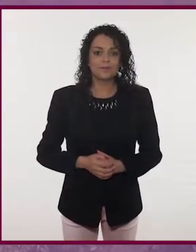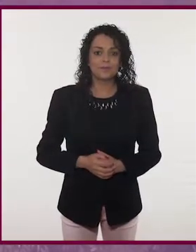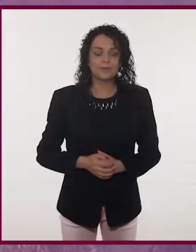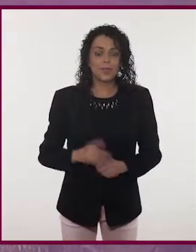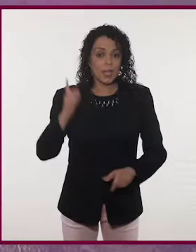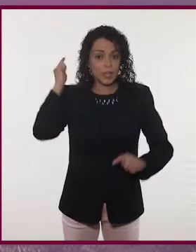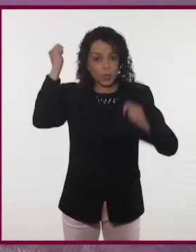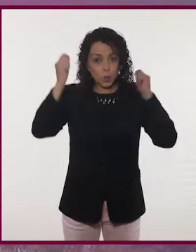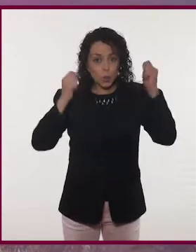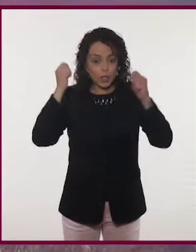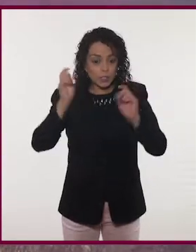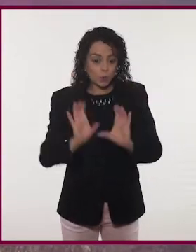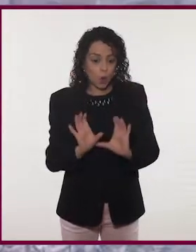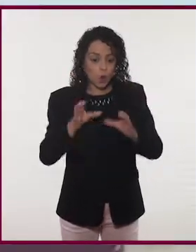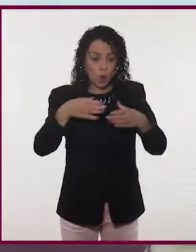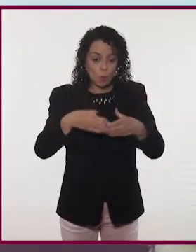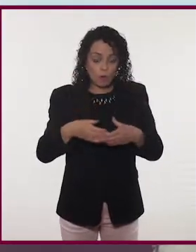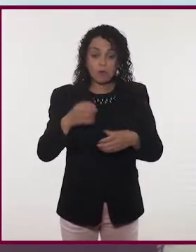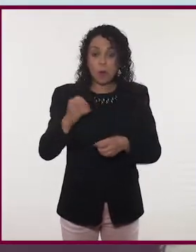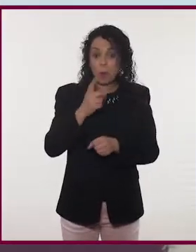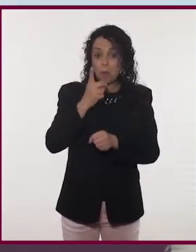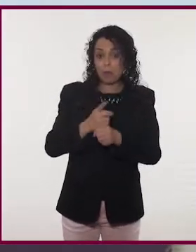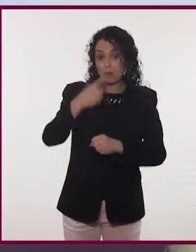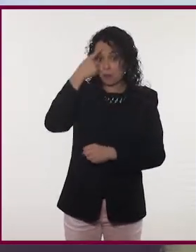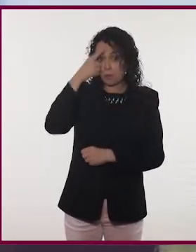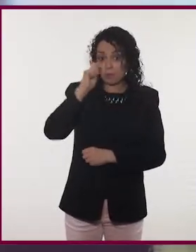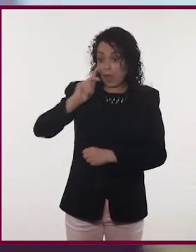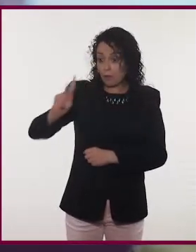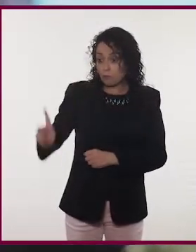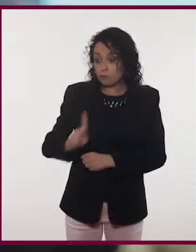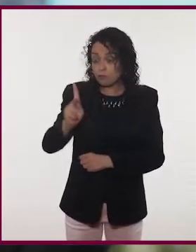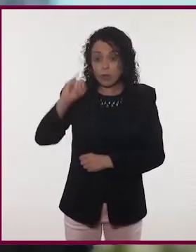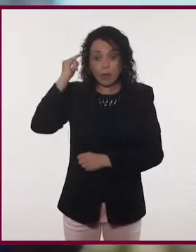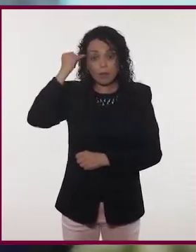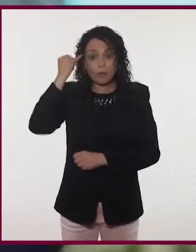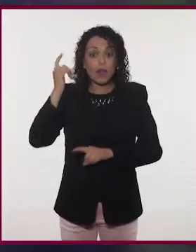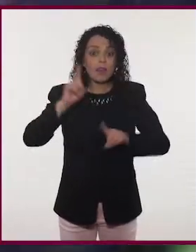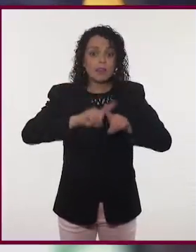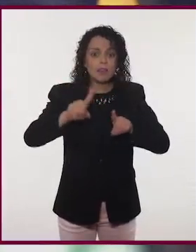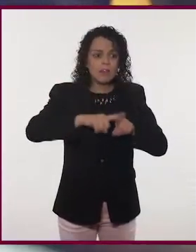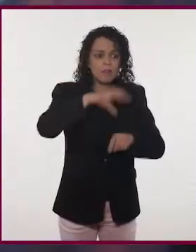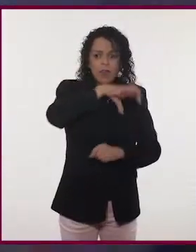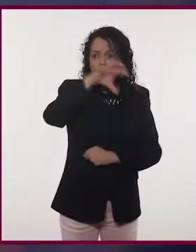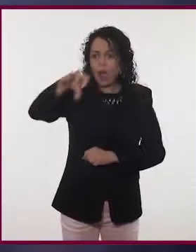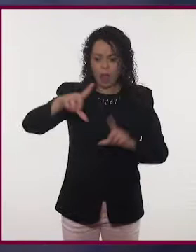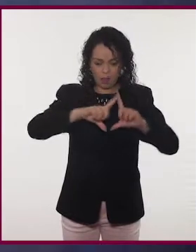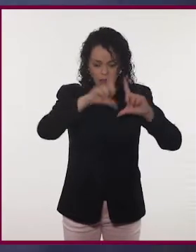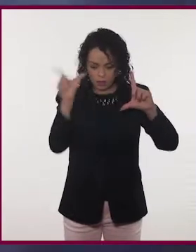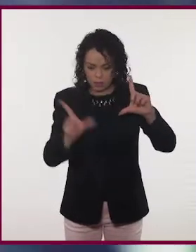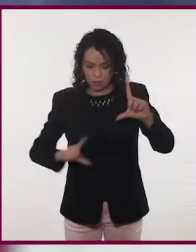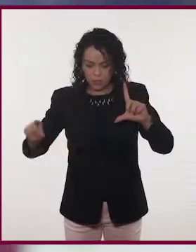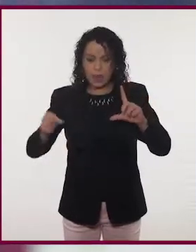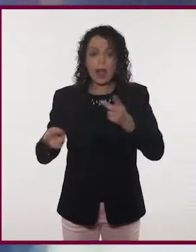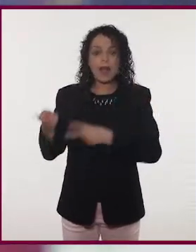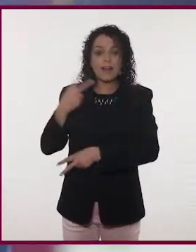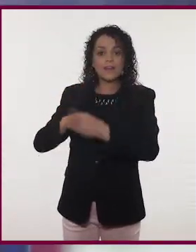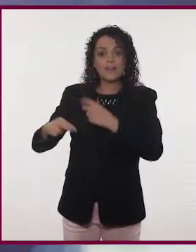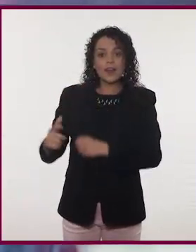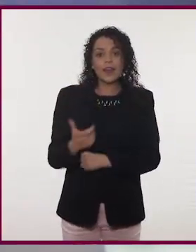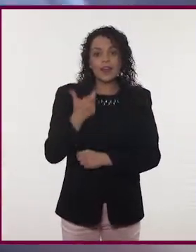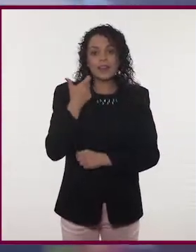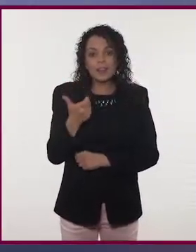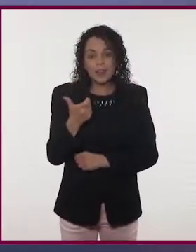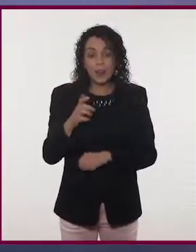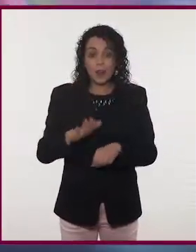El turismo comunitario es una opción que permite a los pueblos indígenas de distintas partes del país obtener ingresos a partir de